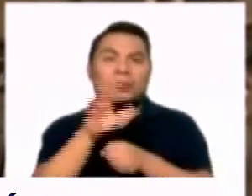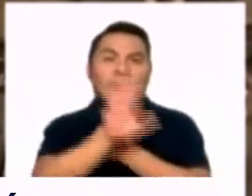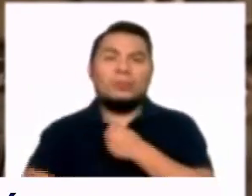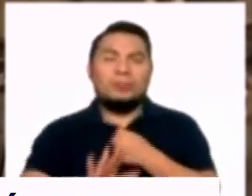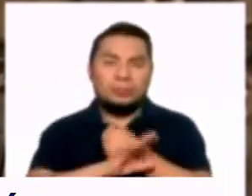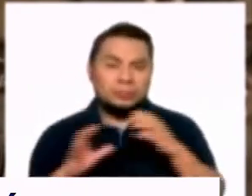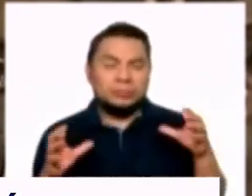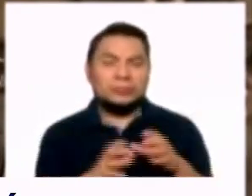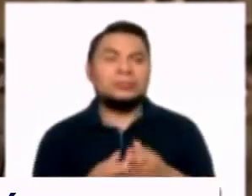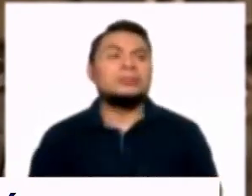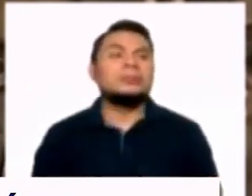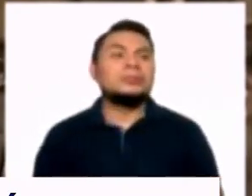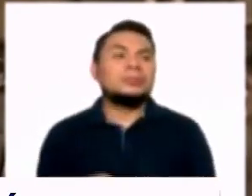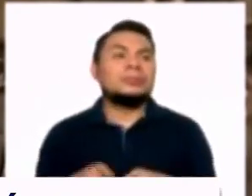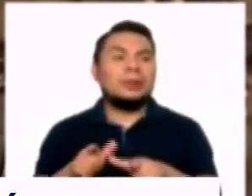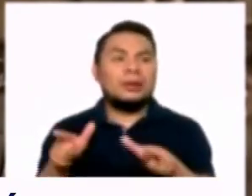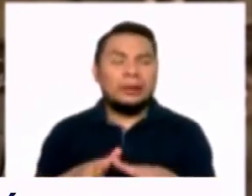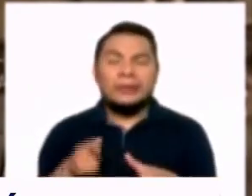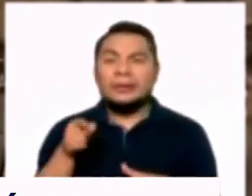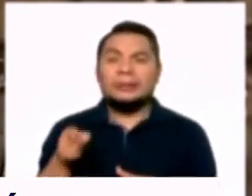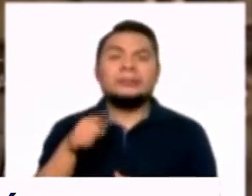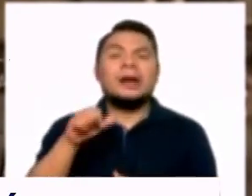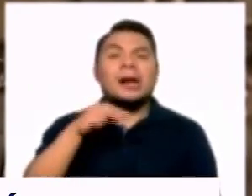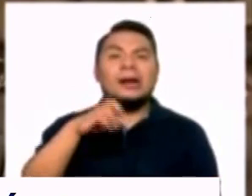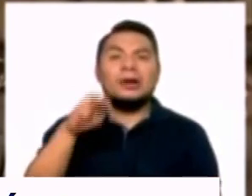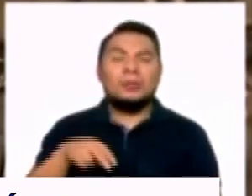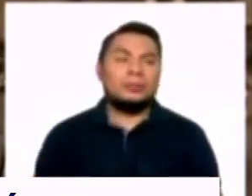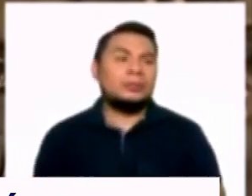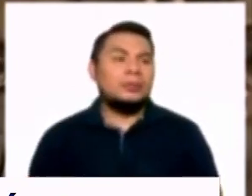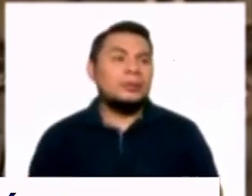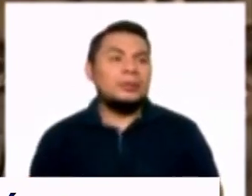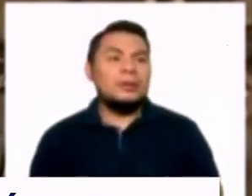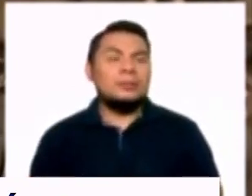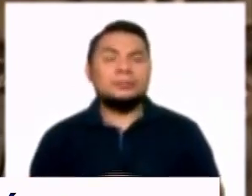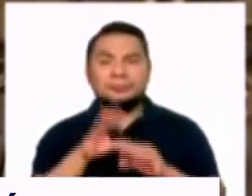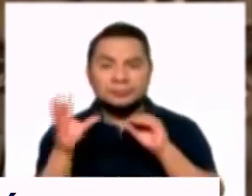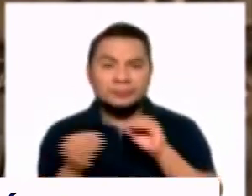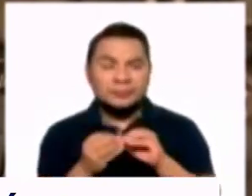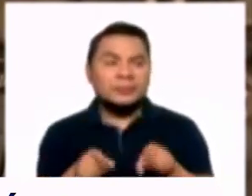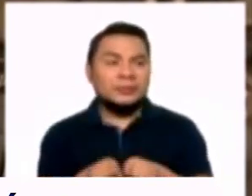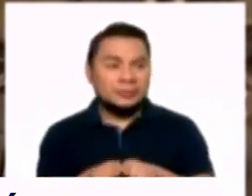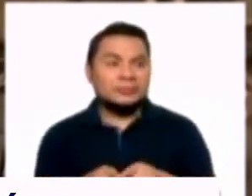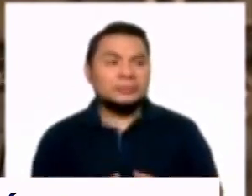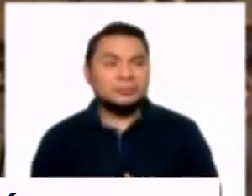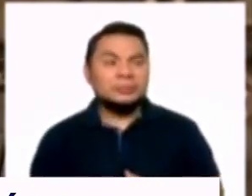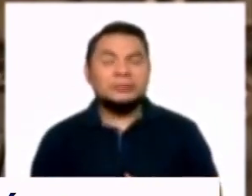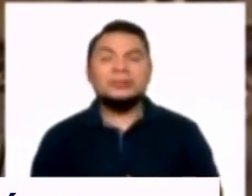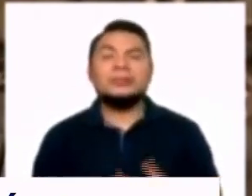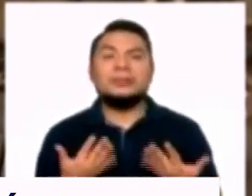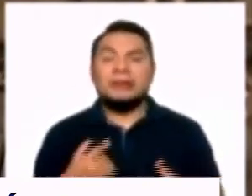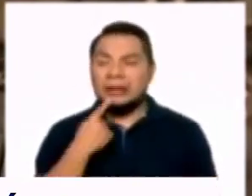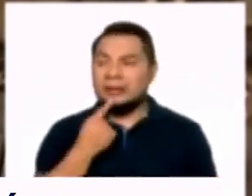Isla Pescadores y también la zona reservada de Ancón. Adicionalmente a ello, también, como lo ha